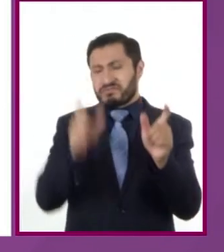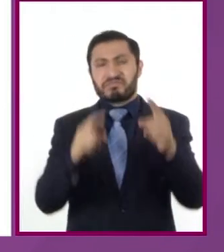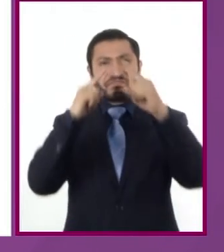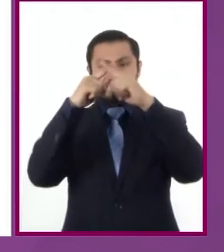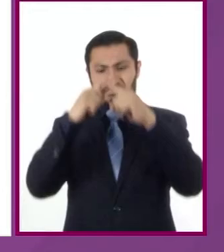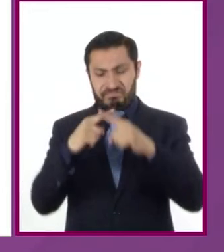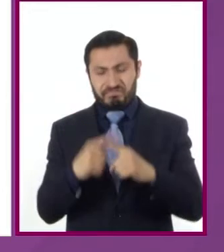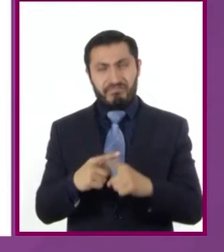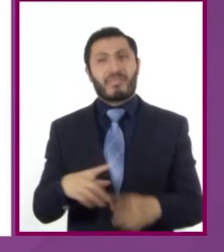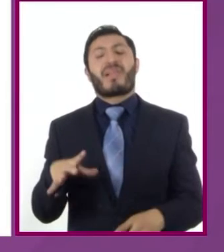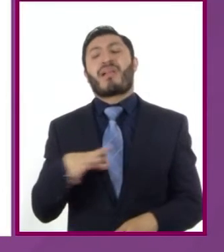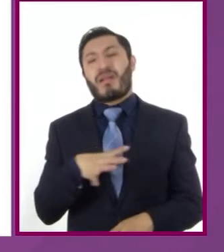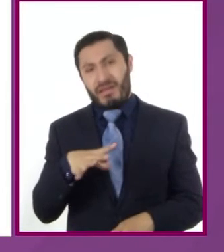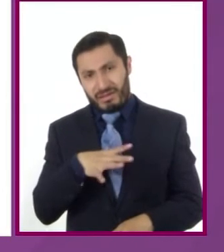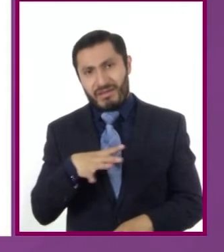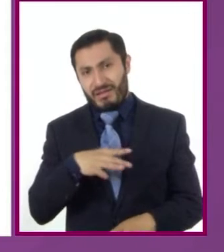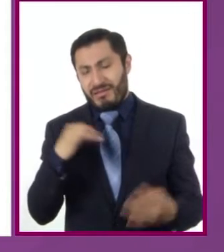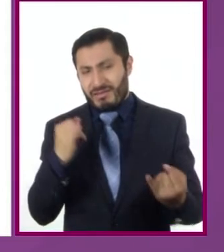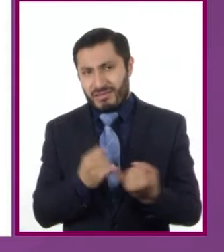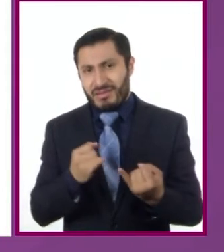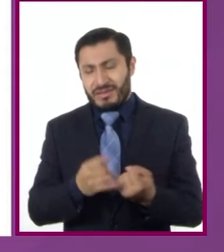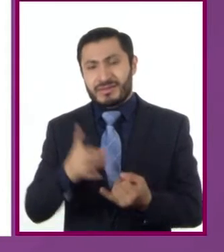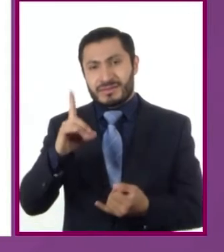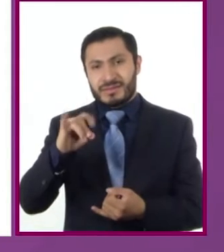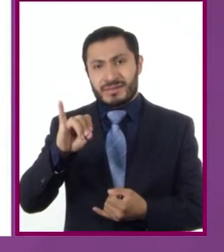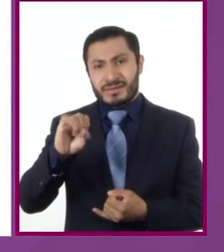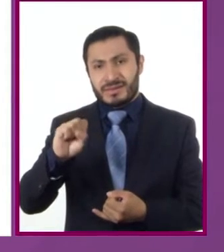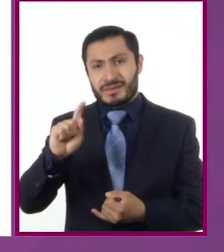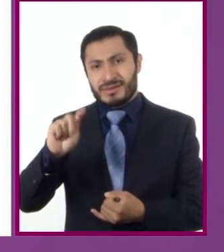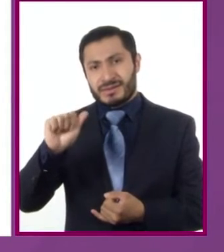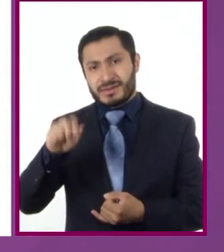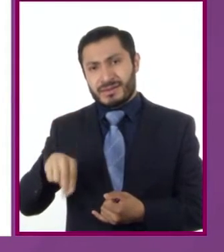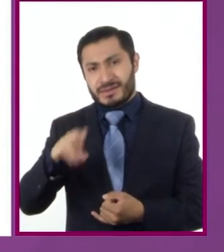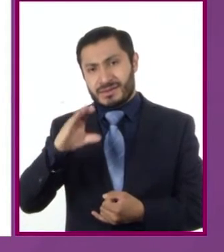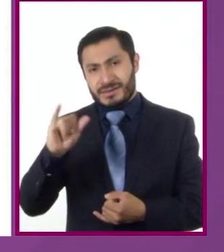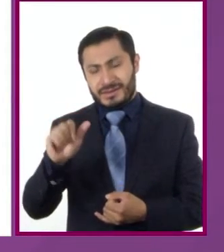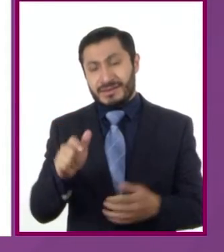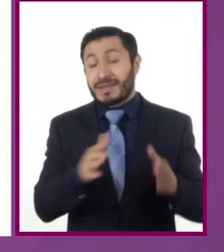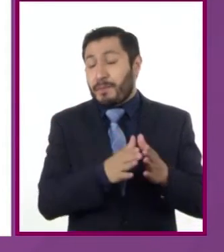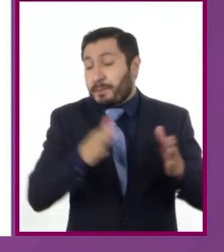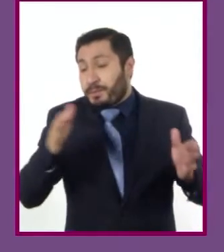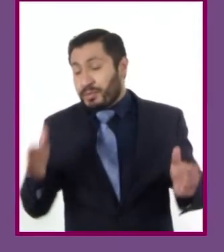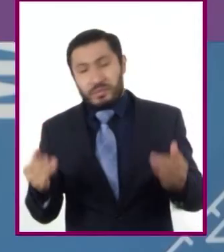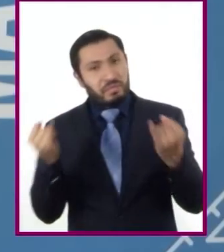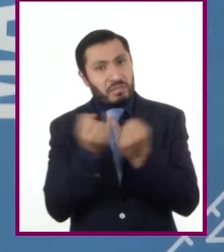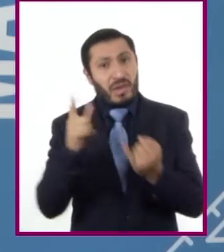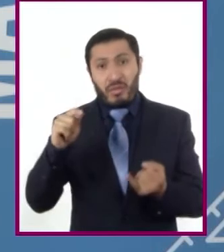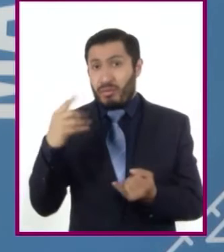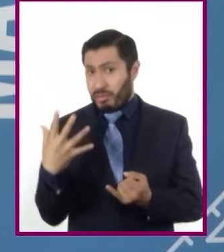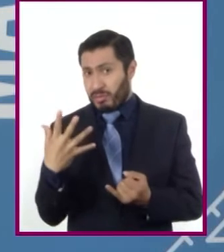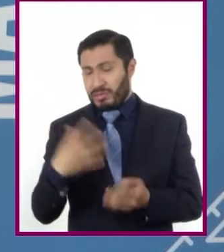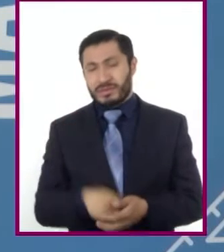variables obtenemos la distancia y es igual a 75.